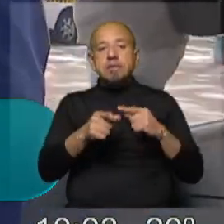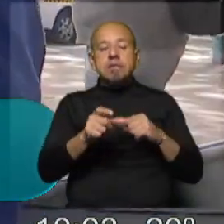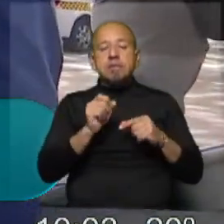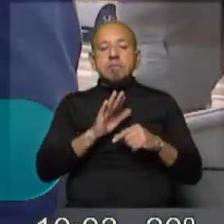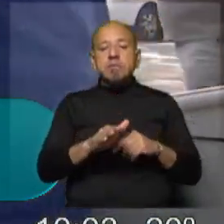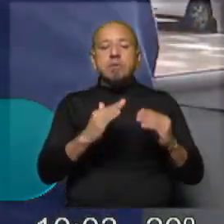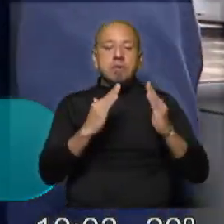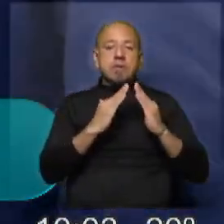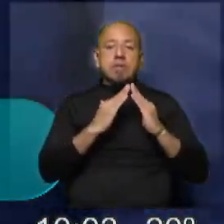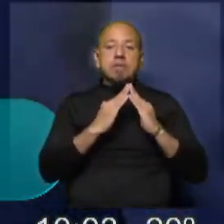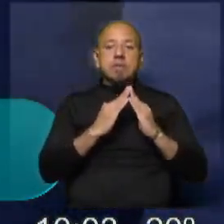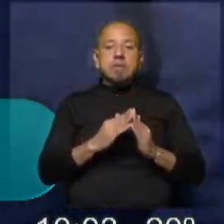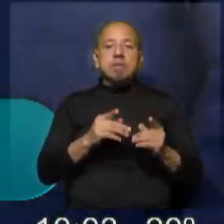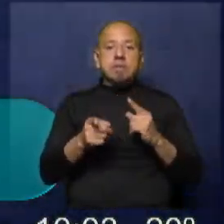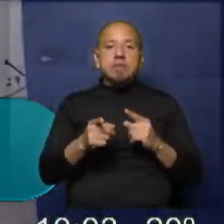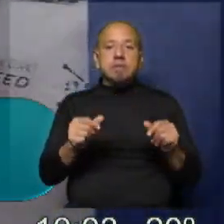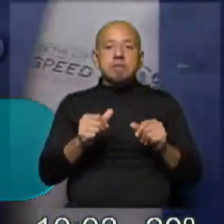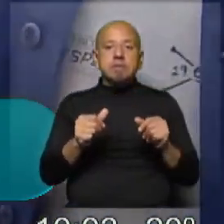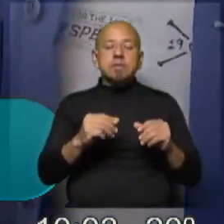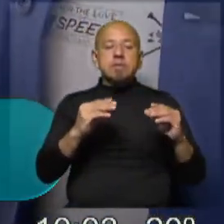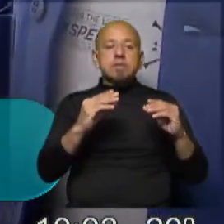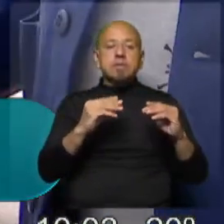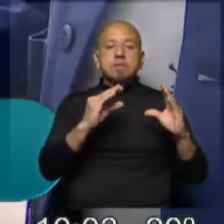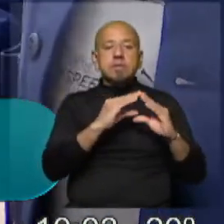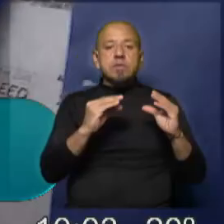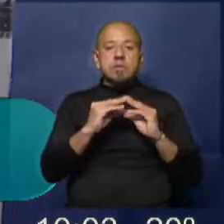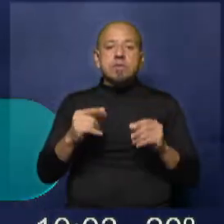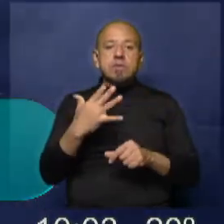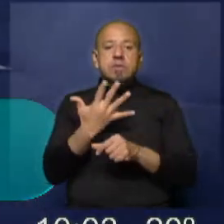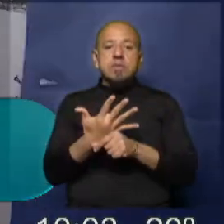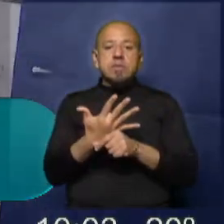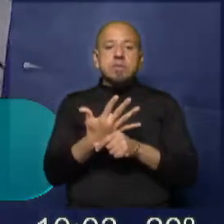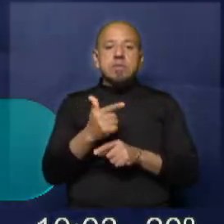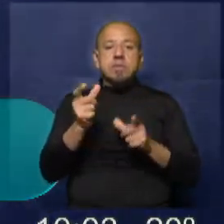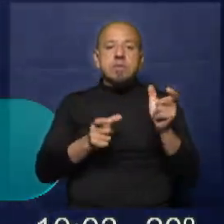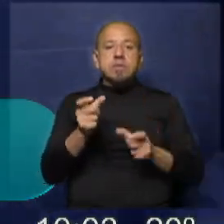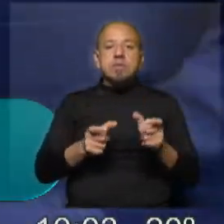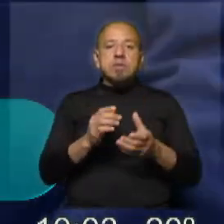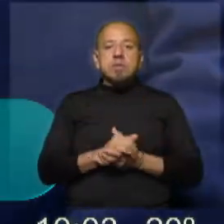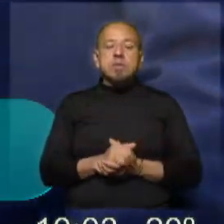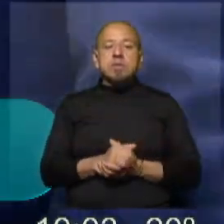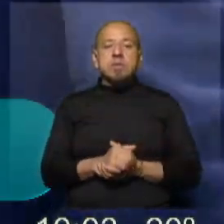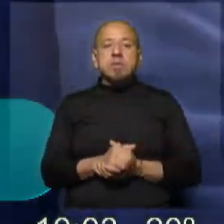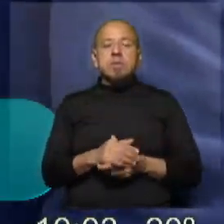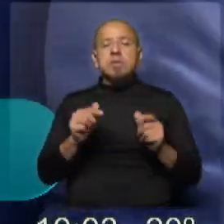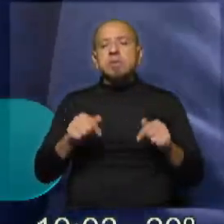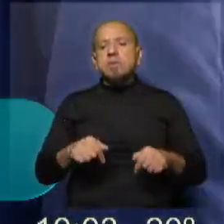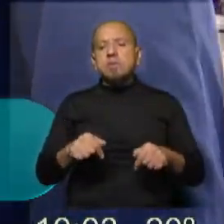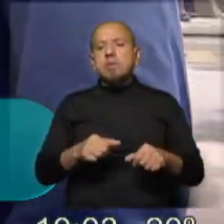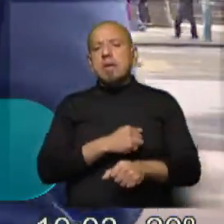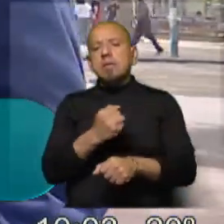ayuda mutua y van a integrar esa cooperativa a 5 personas más allegadas a nosotros. Bien, ¿hasta qué hora estará aquí para